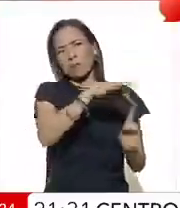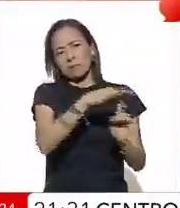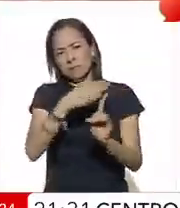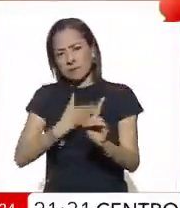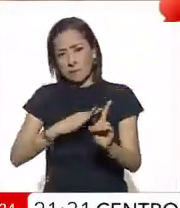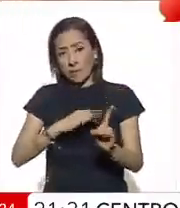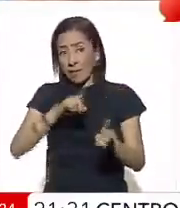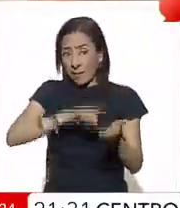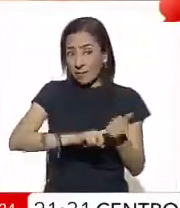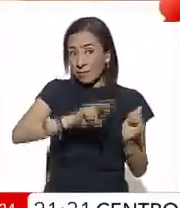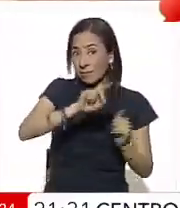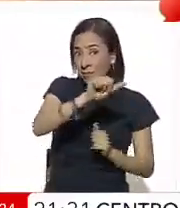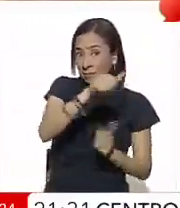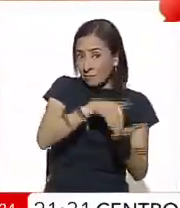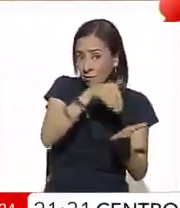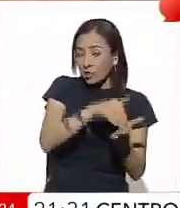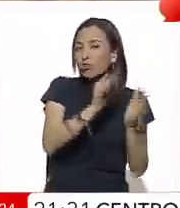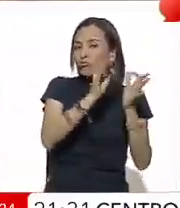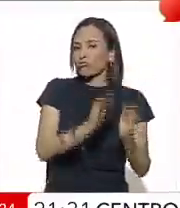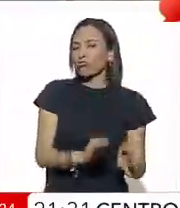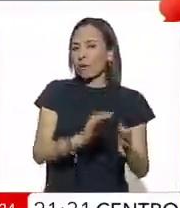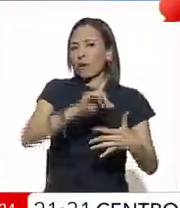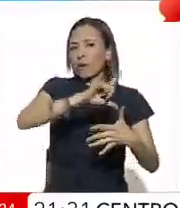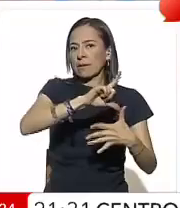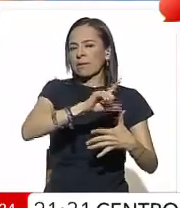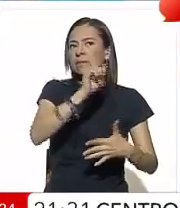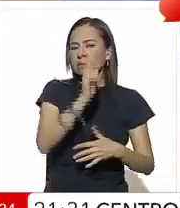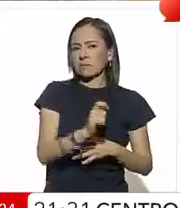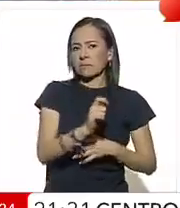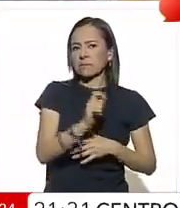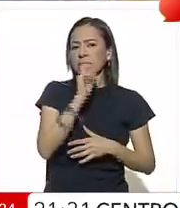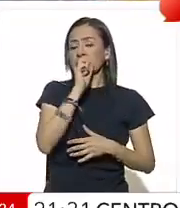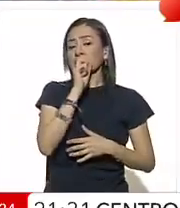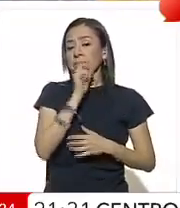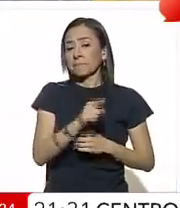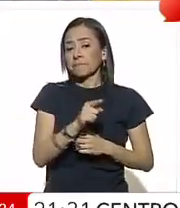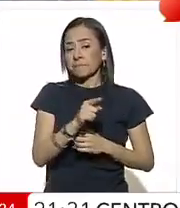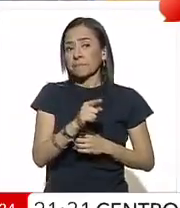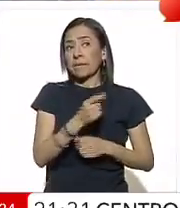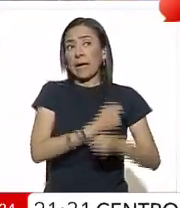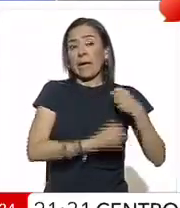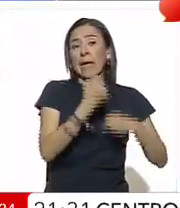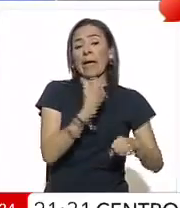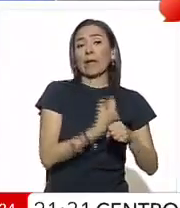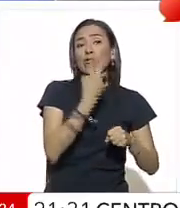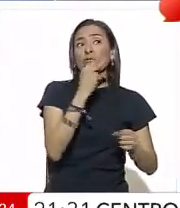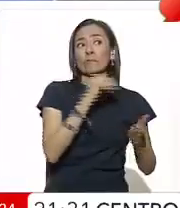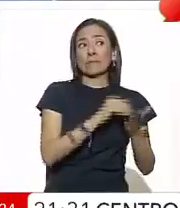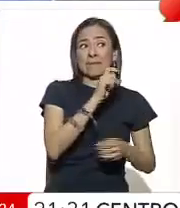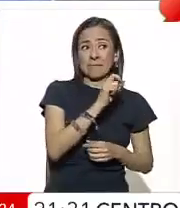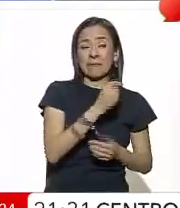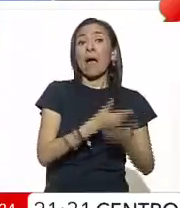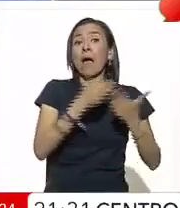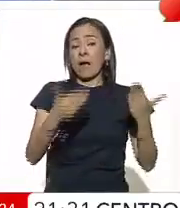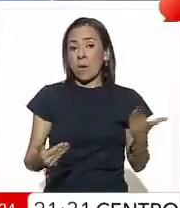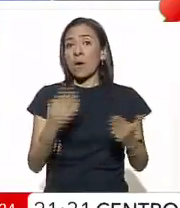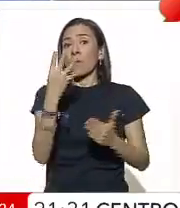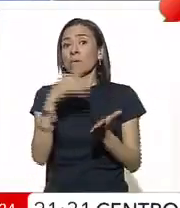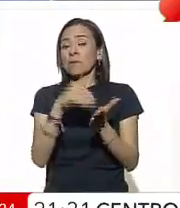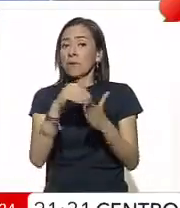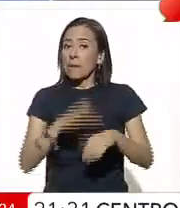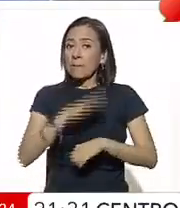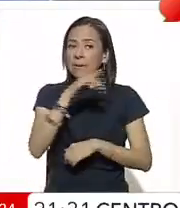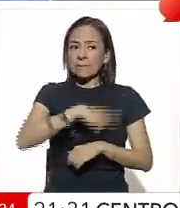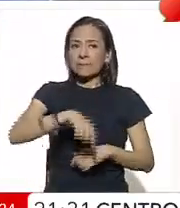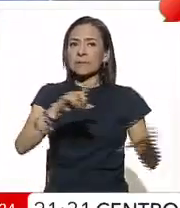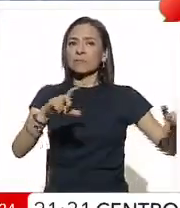36 millones son latinos, 4 millones más de los que participaron en el 2020. Son la primera minoría racial